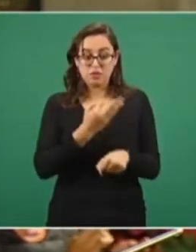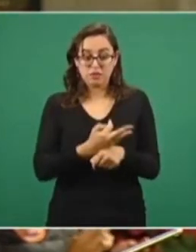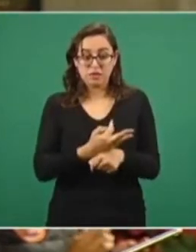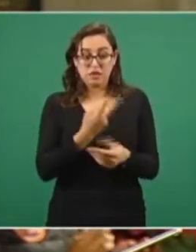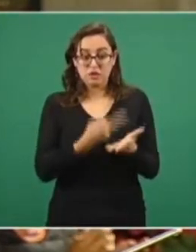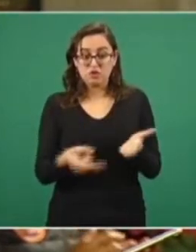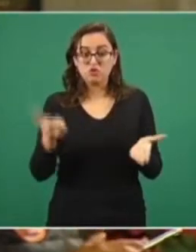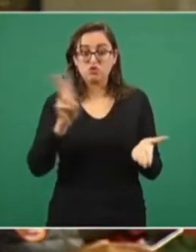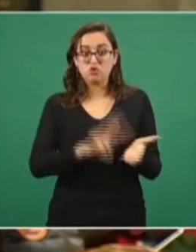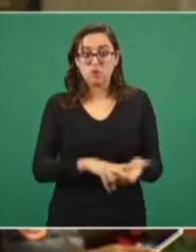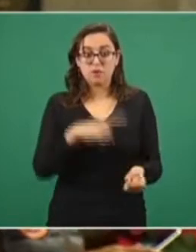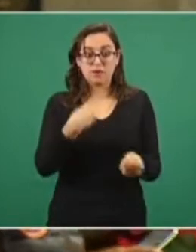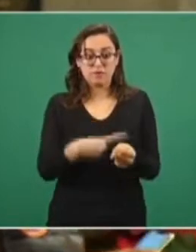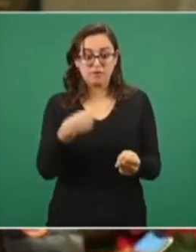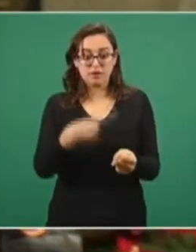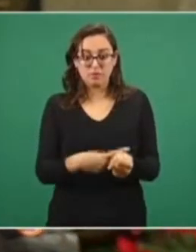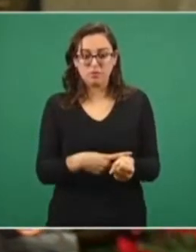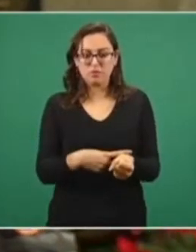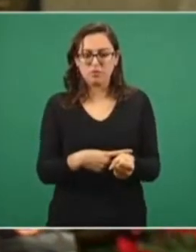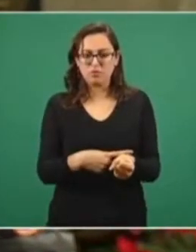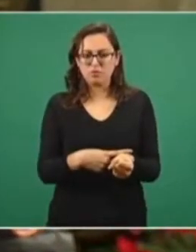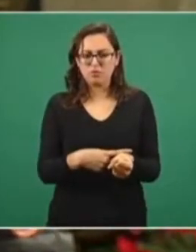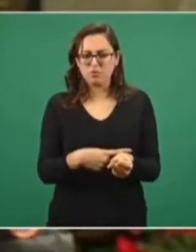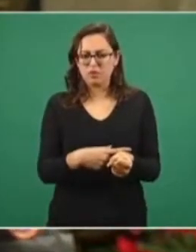es complicado. Entonces quisiera saber